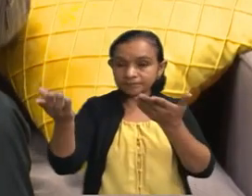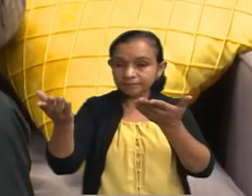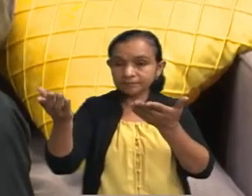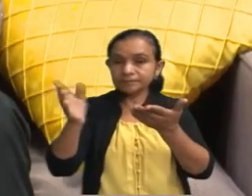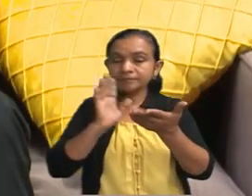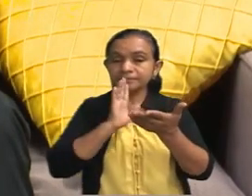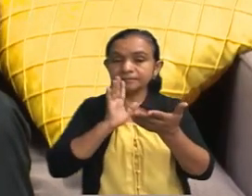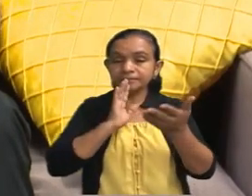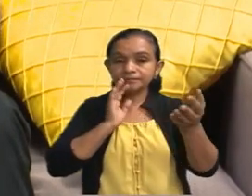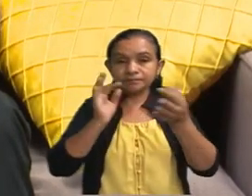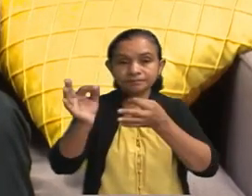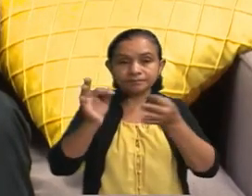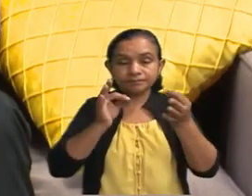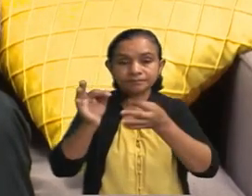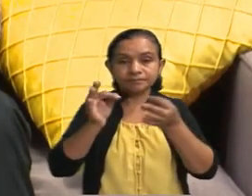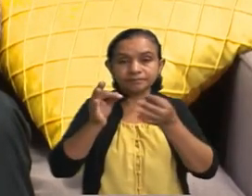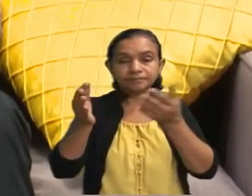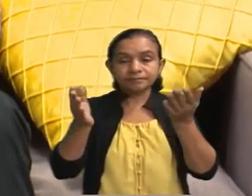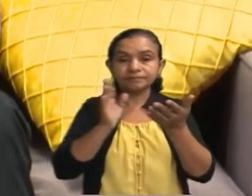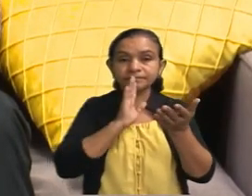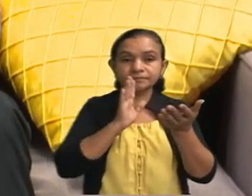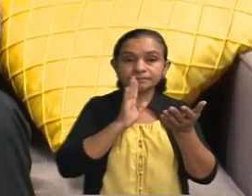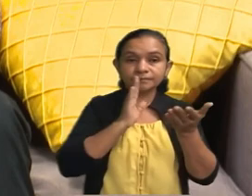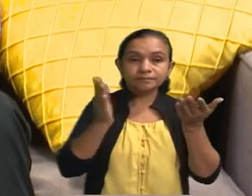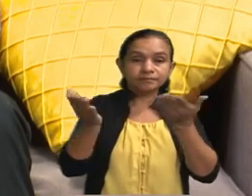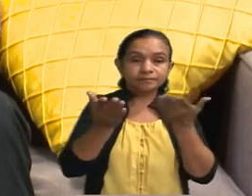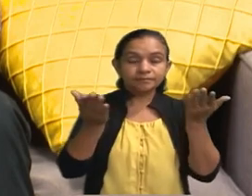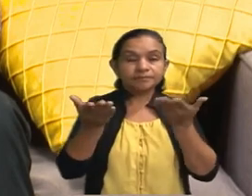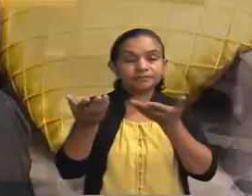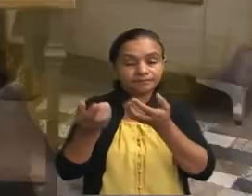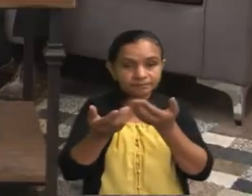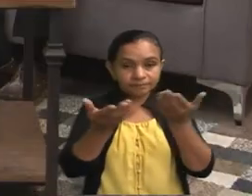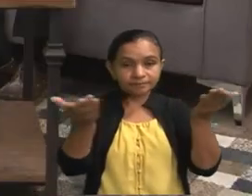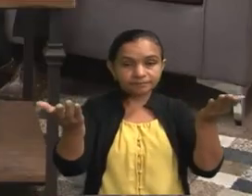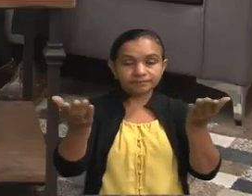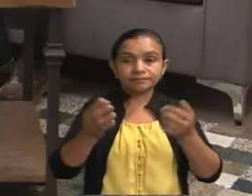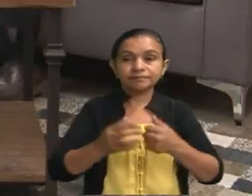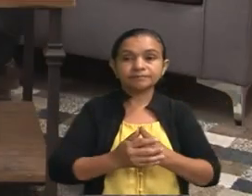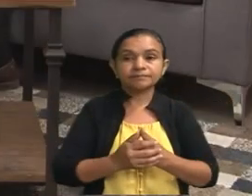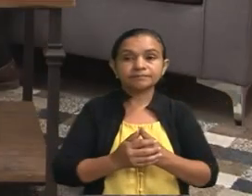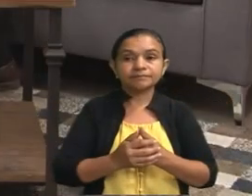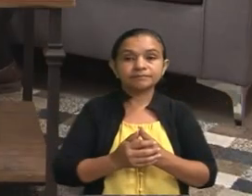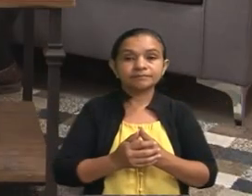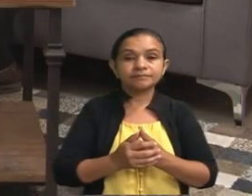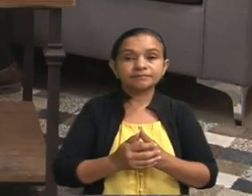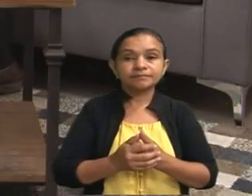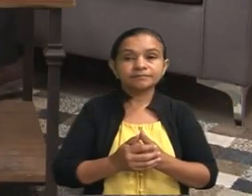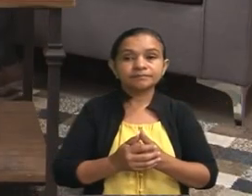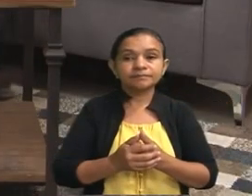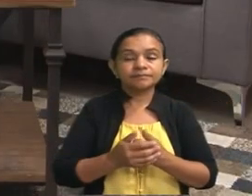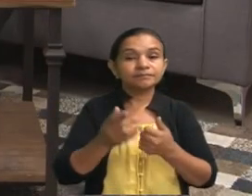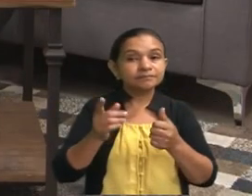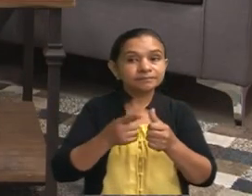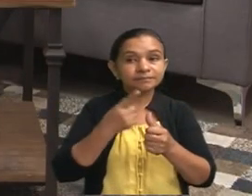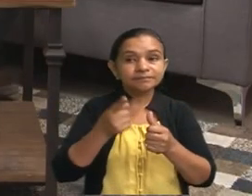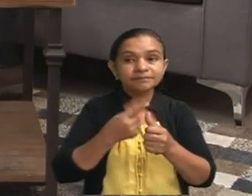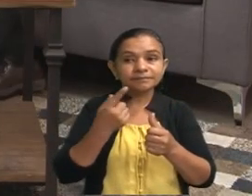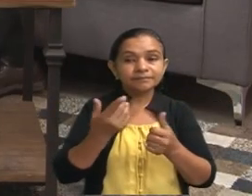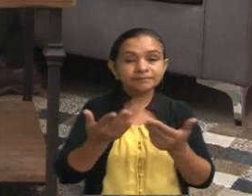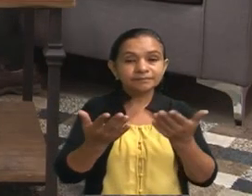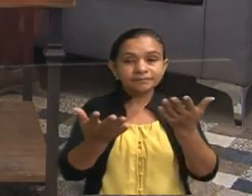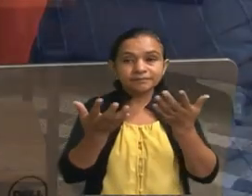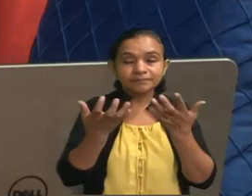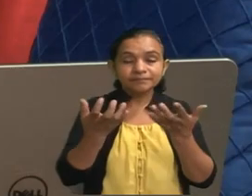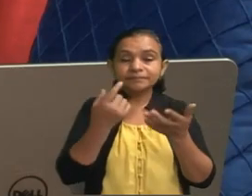haya, por la brevedad de la conversación, escapado, pues adelante, tiene el espacio para hacerlo. Sí, bueno, primero